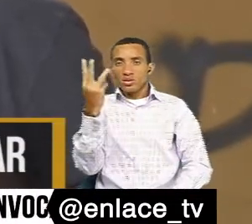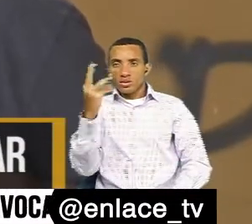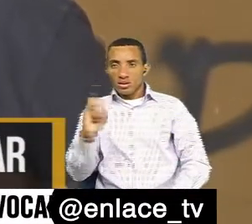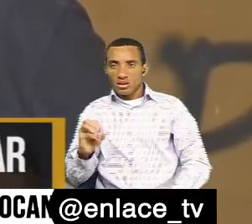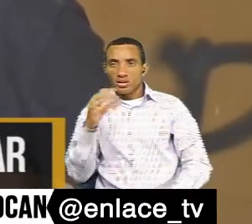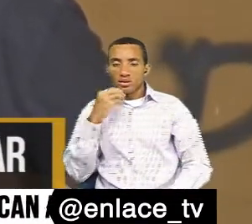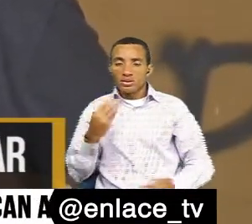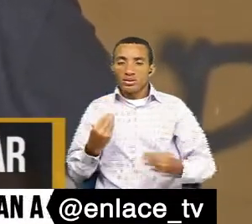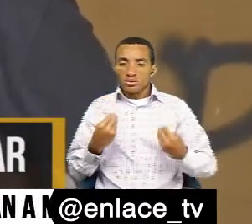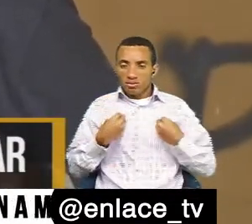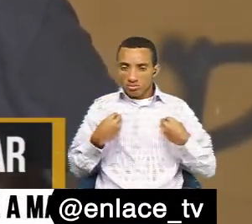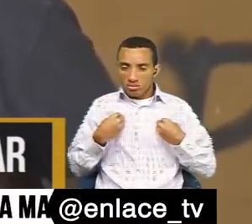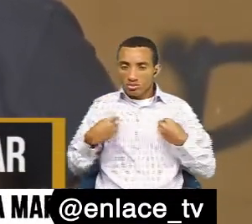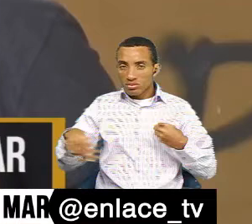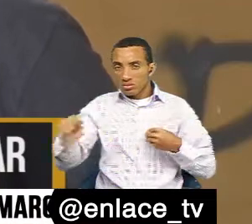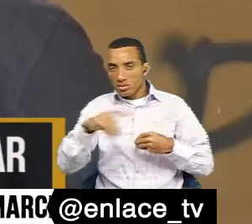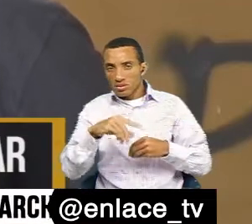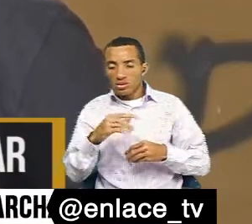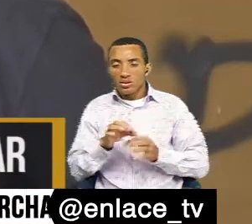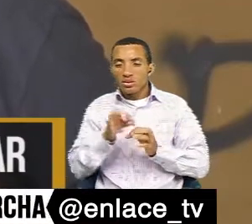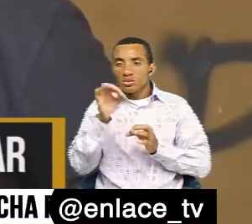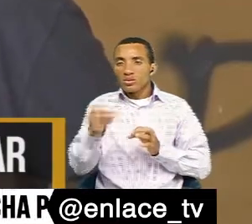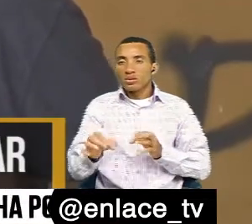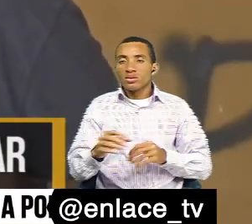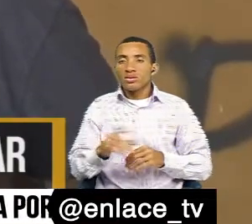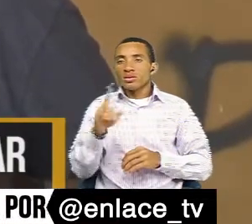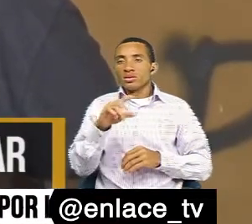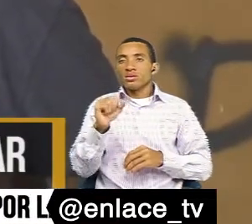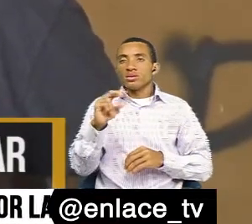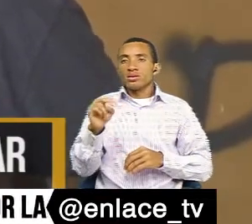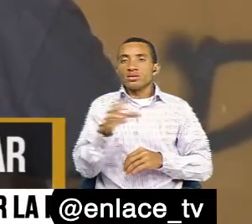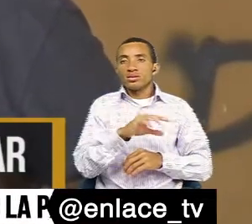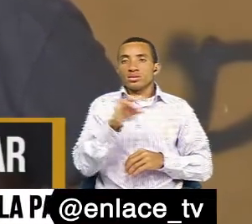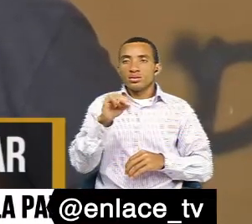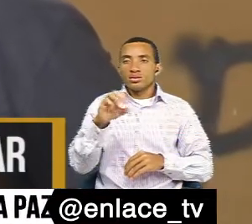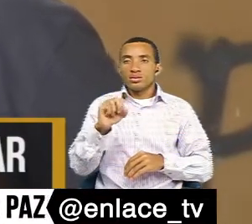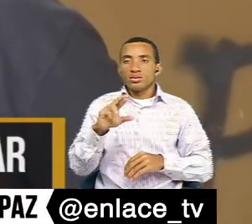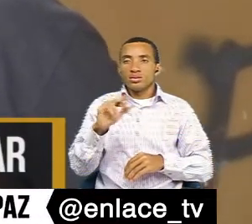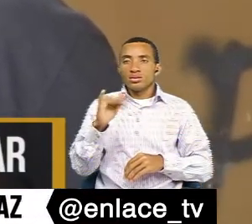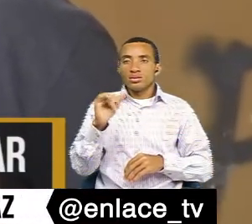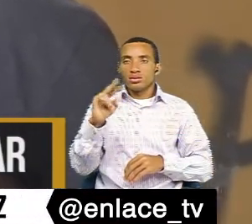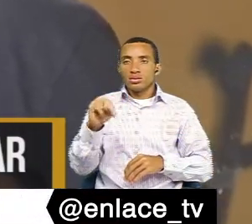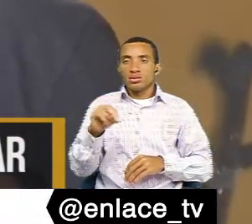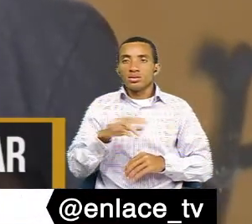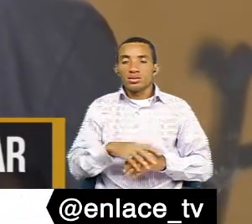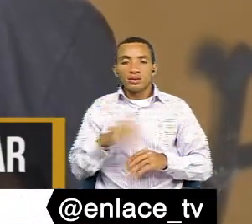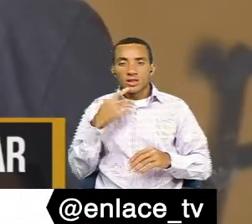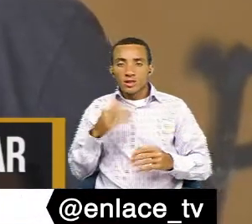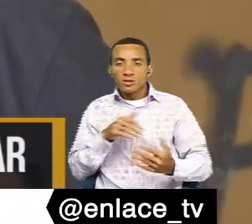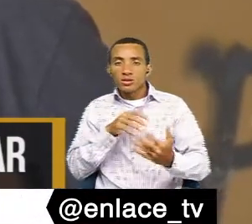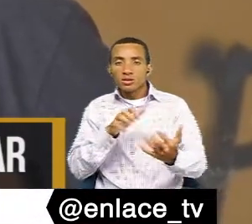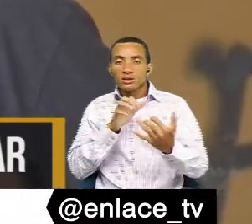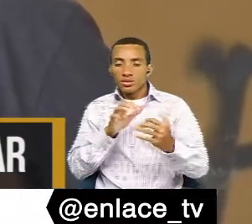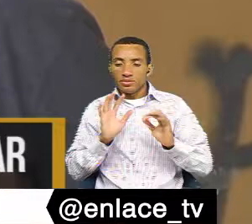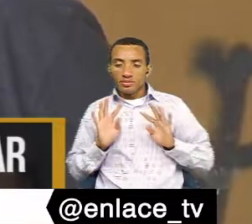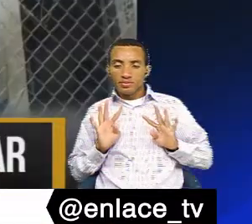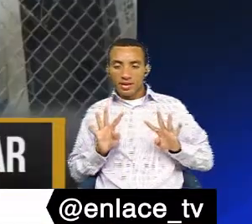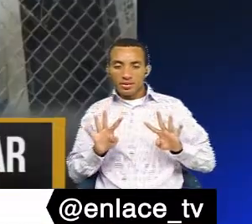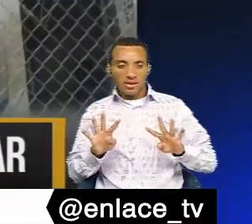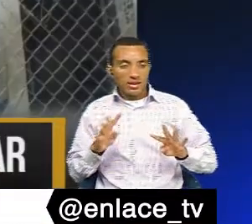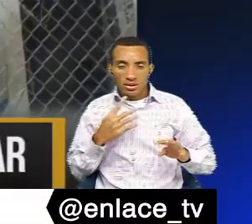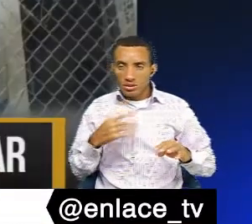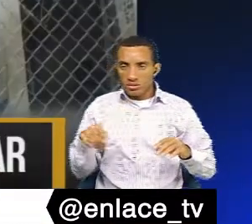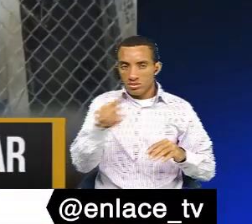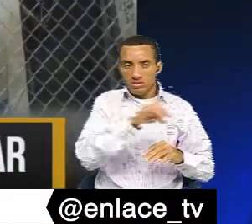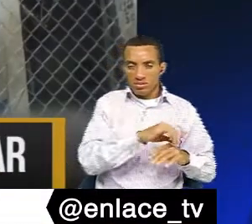Martín. Sacan una excusa de una quema, una tractomula, y lo que le da pie para reprimir al movimiento que se está viendo en San Martín.